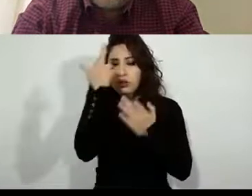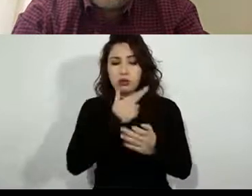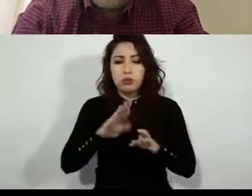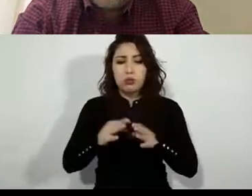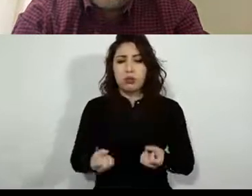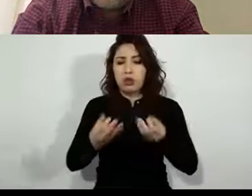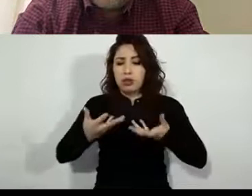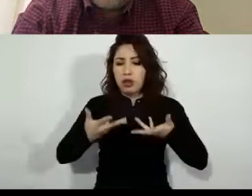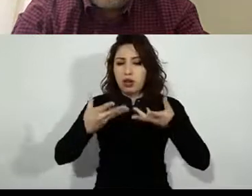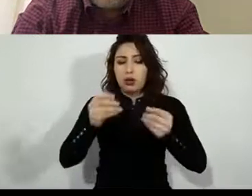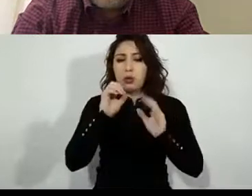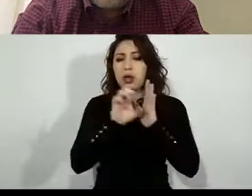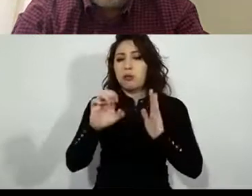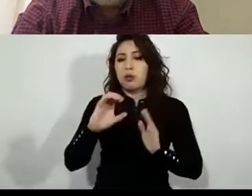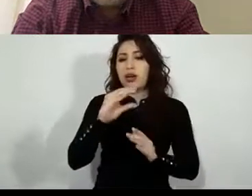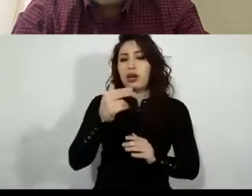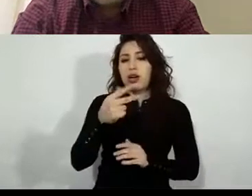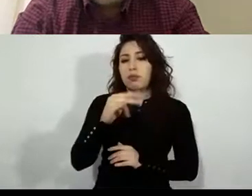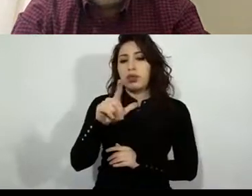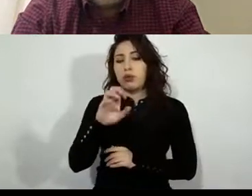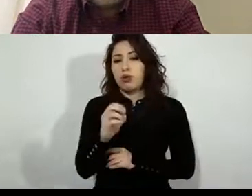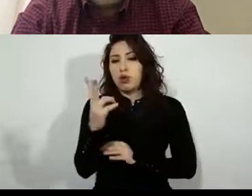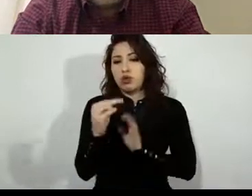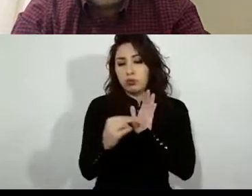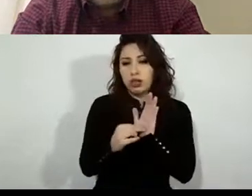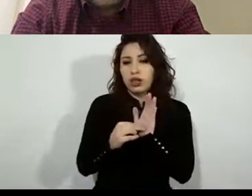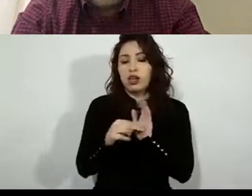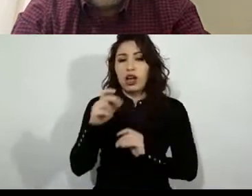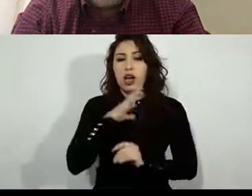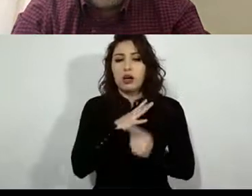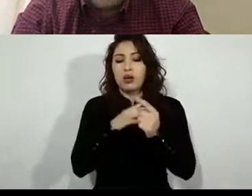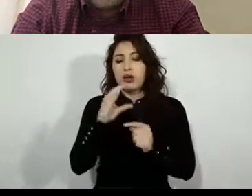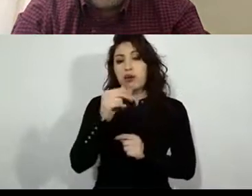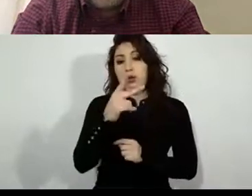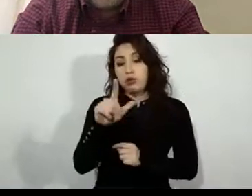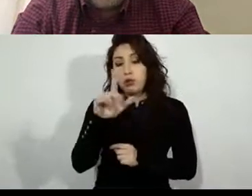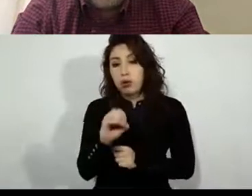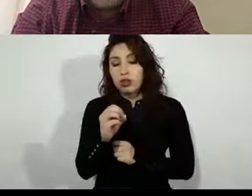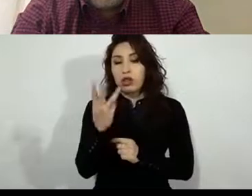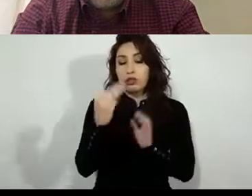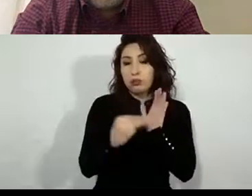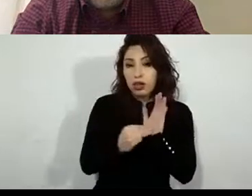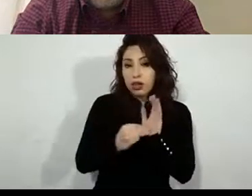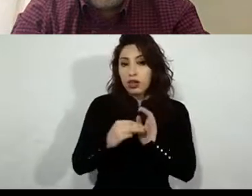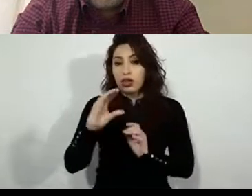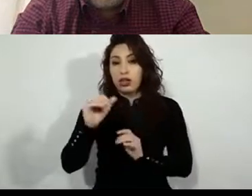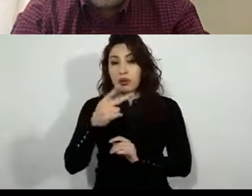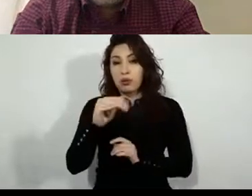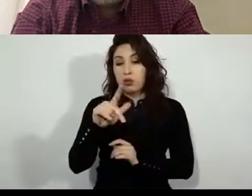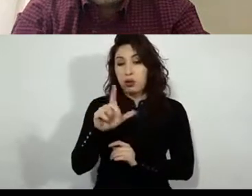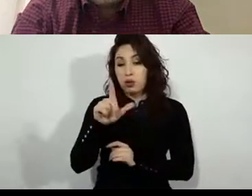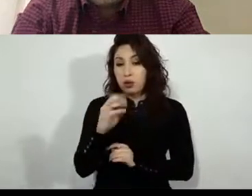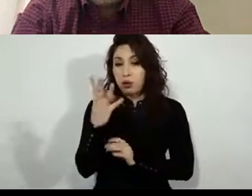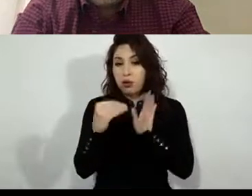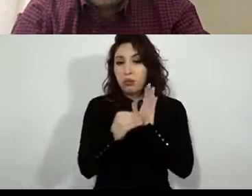que tienen específicamente un destinatario, el capítulo 3000. Del capítulo 4000 es para eso, es